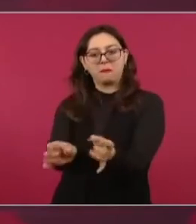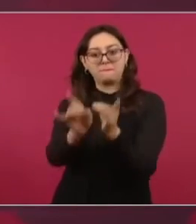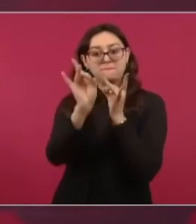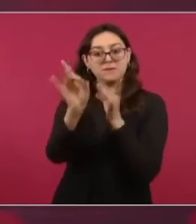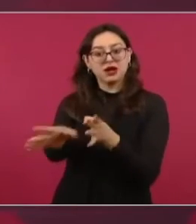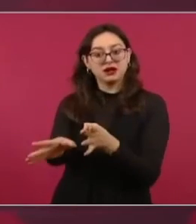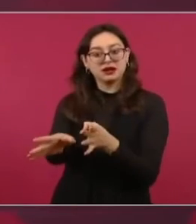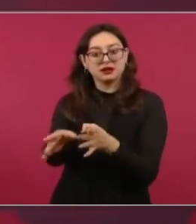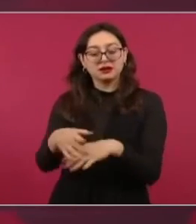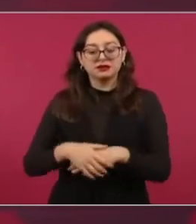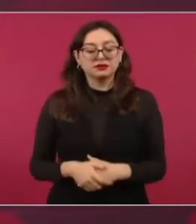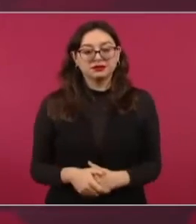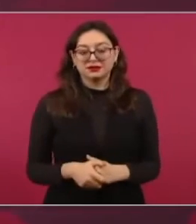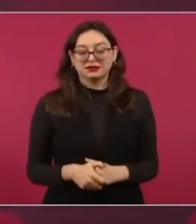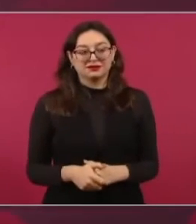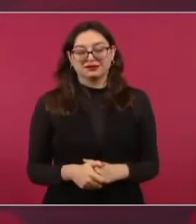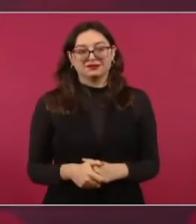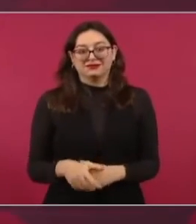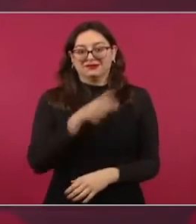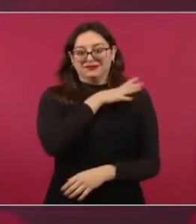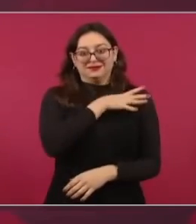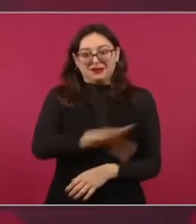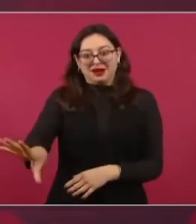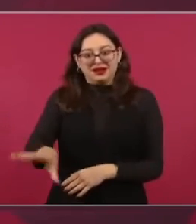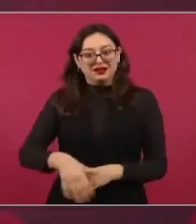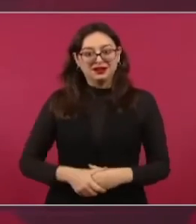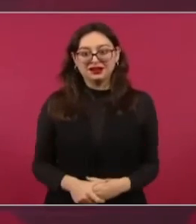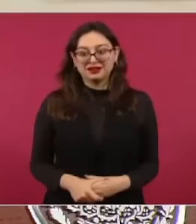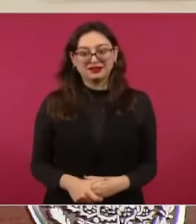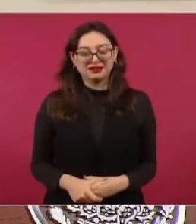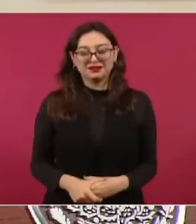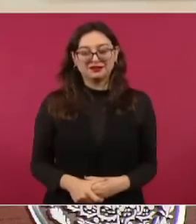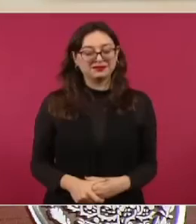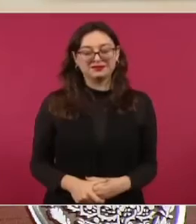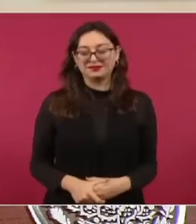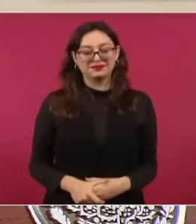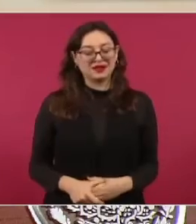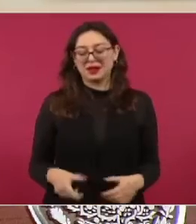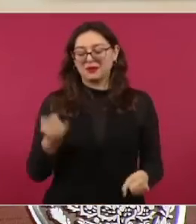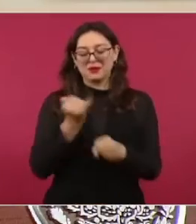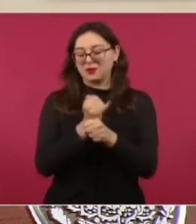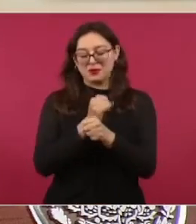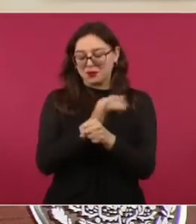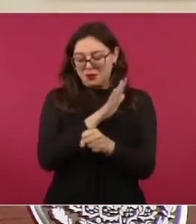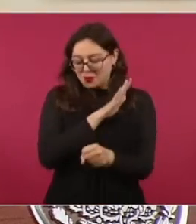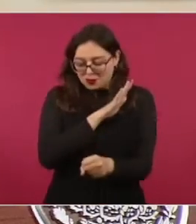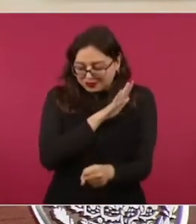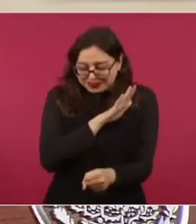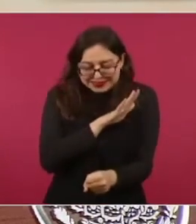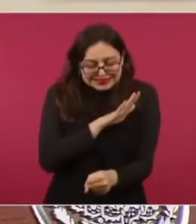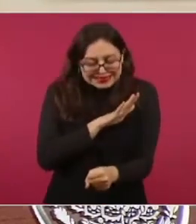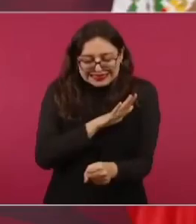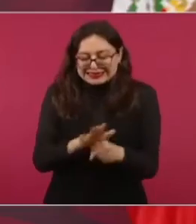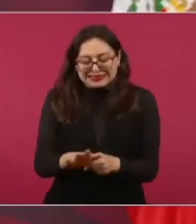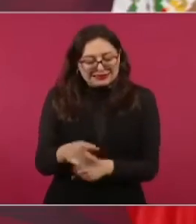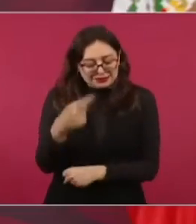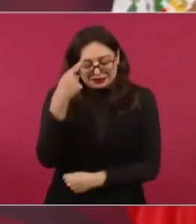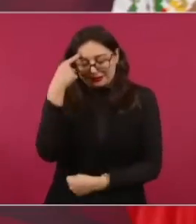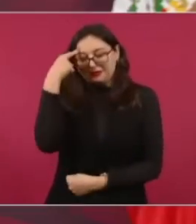algo increíble, es más allá, va más allá del trama